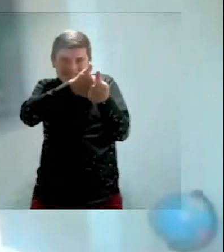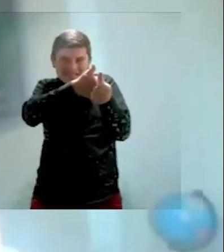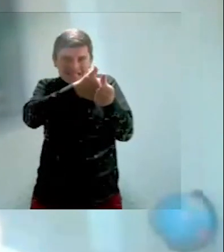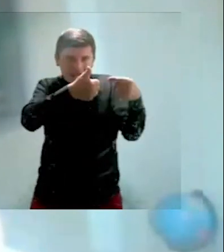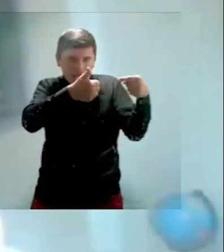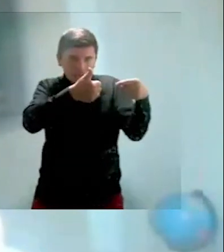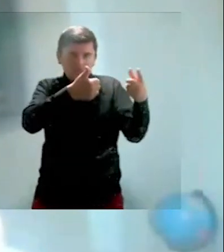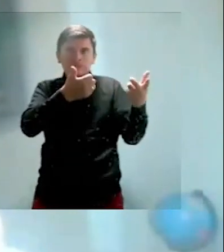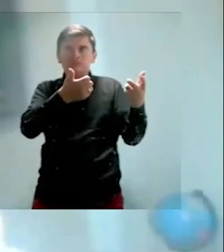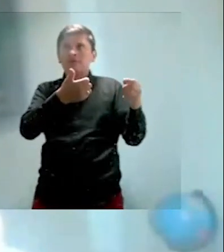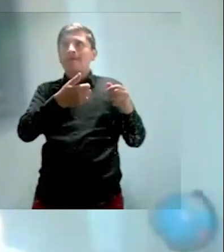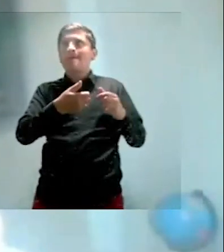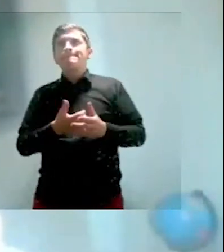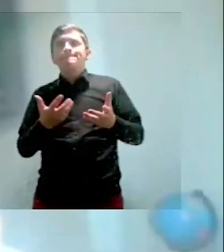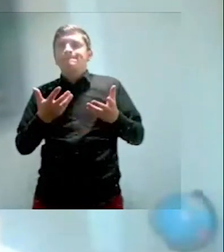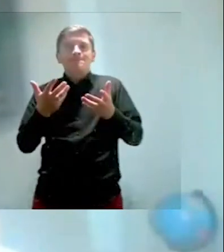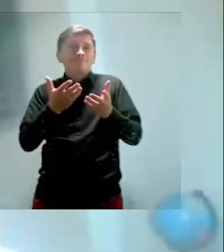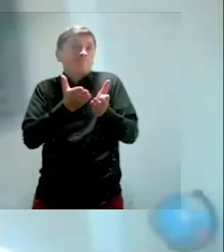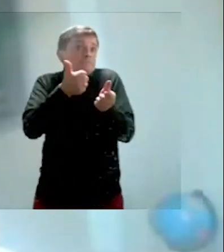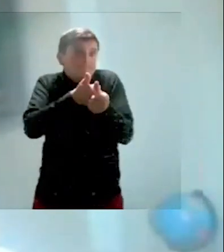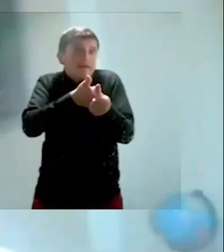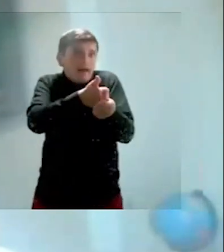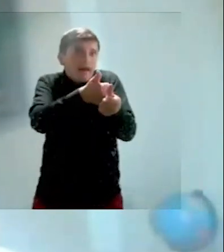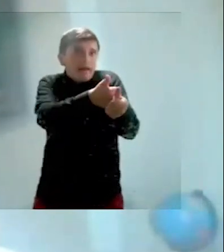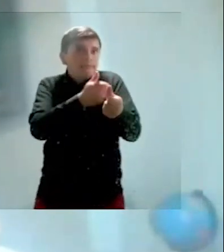mella en esta figura.